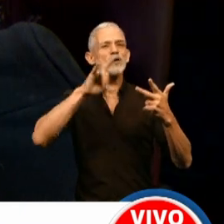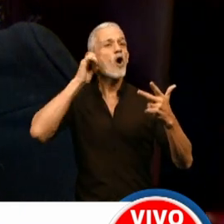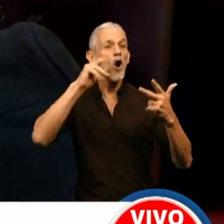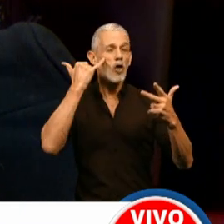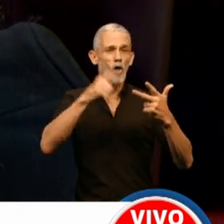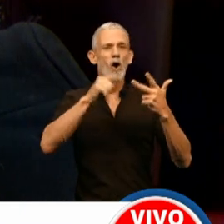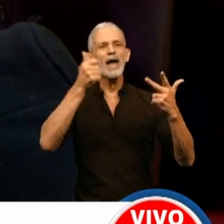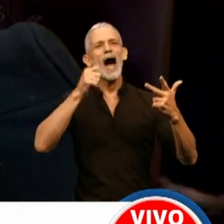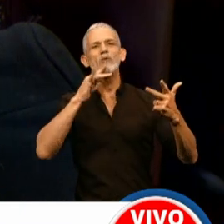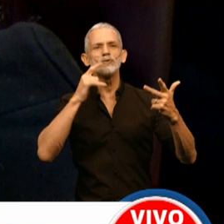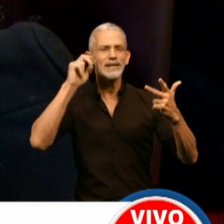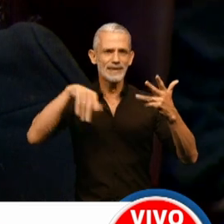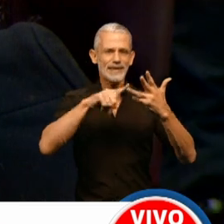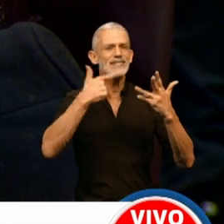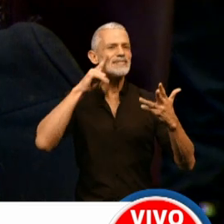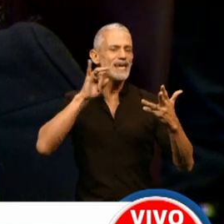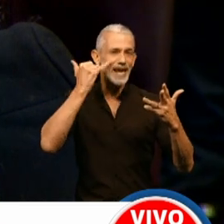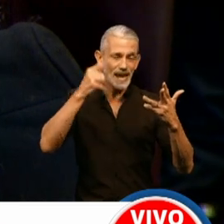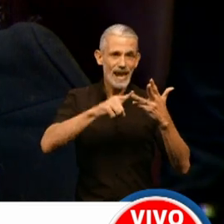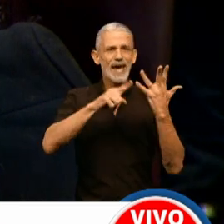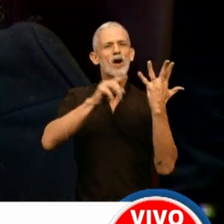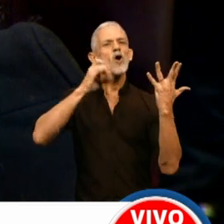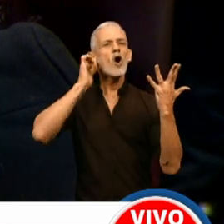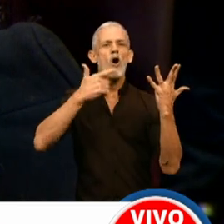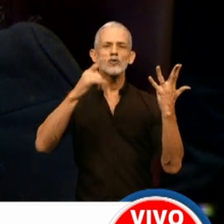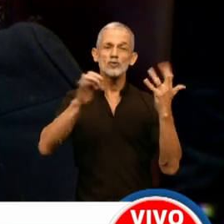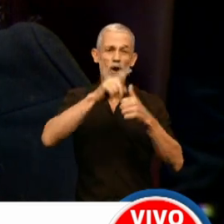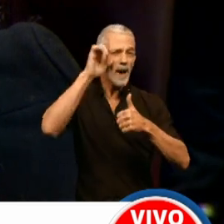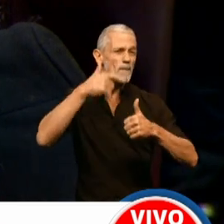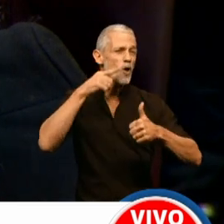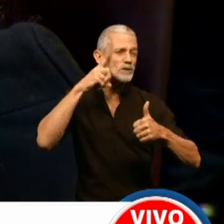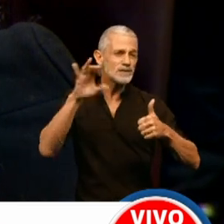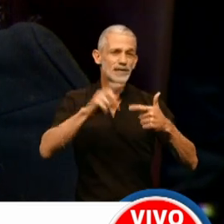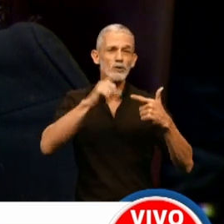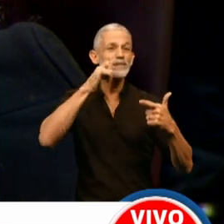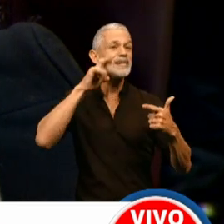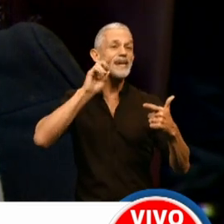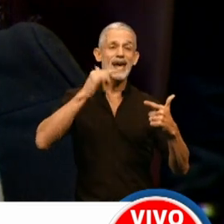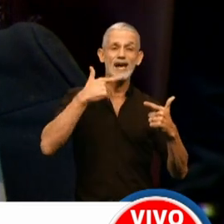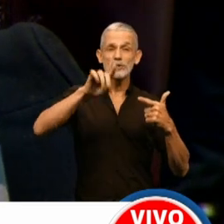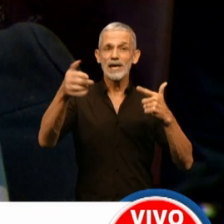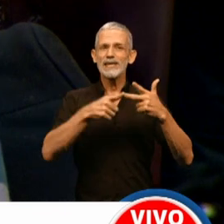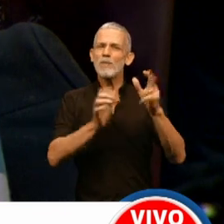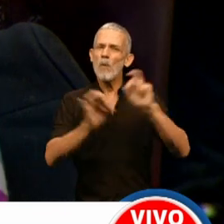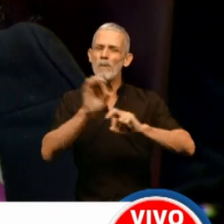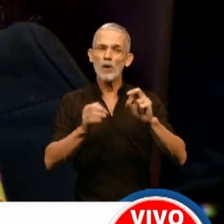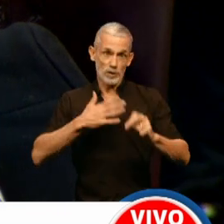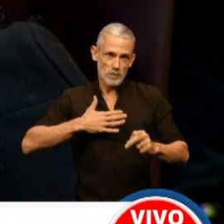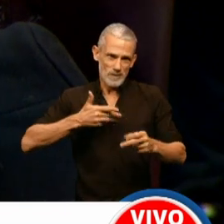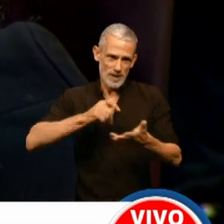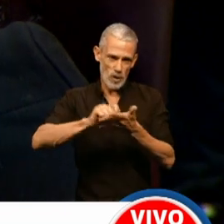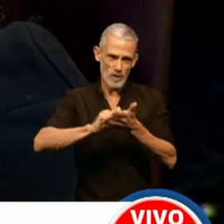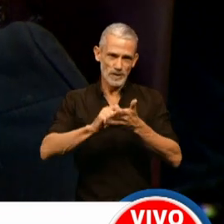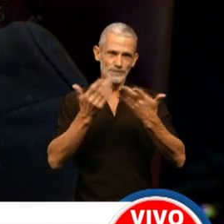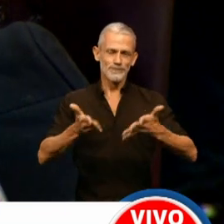prenda austin vanessa silva y leonardo grosso ayelén expósito carlos cisneros y también un proyecto de mi autoría